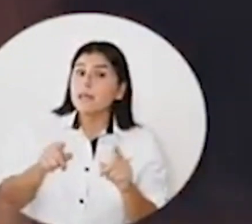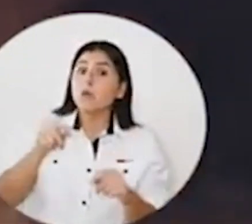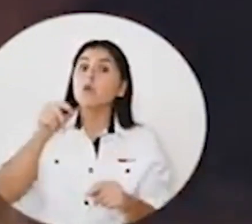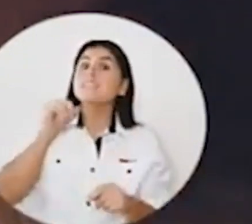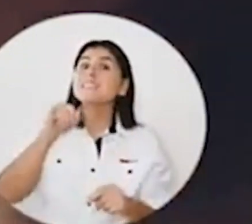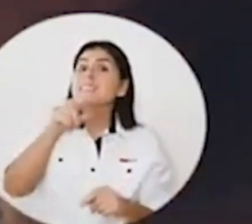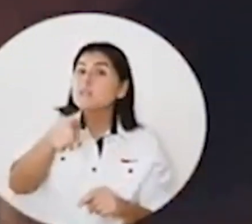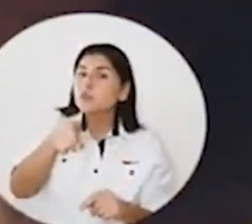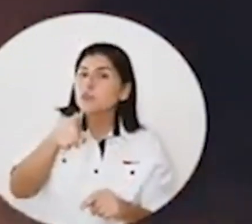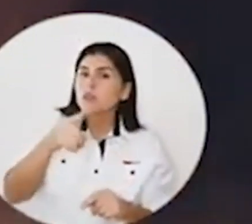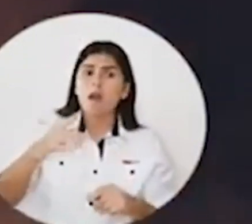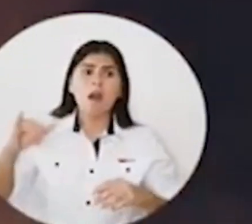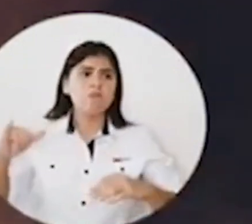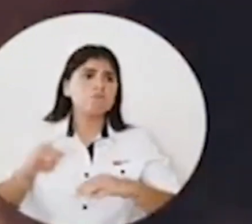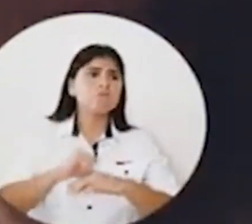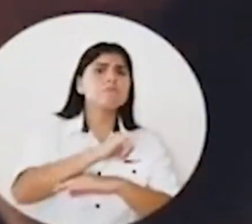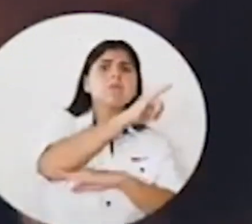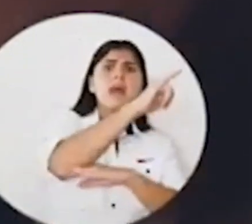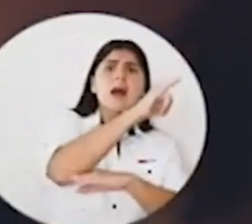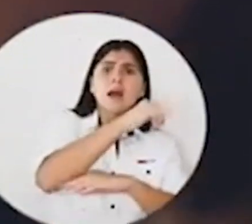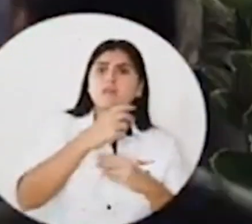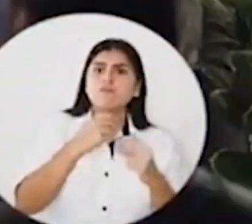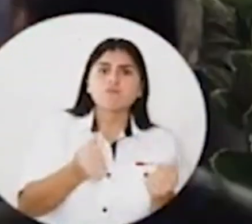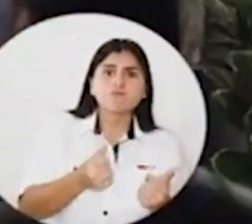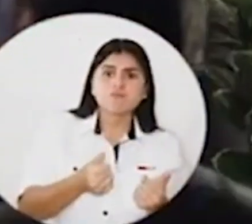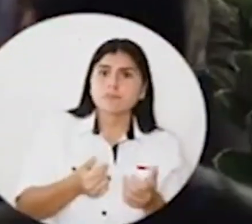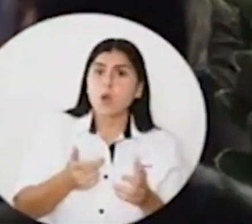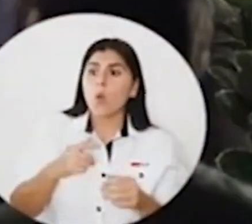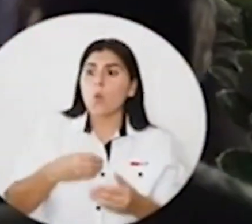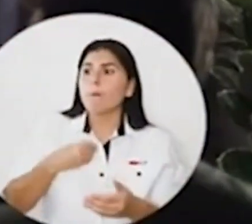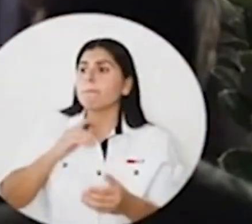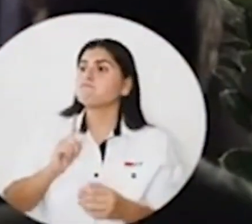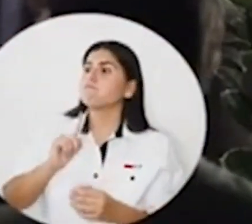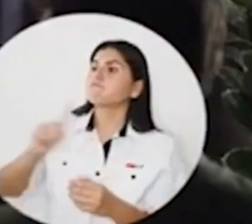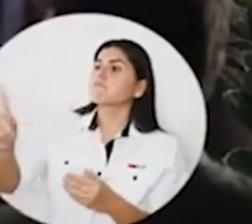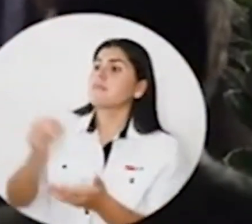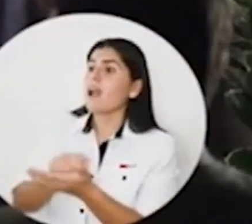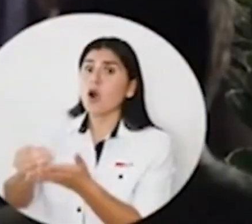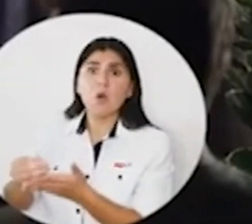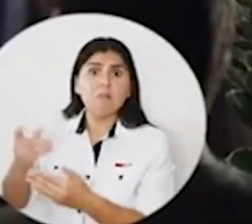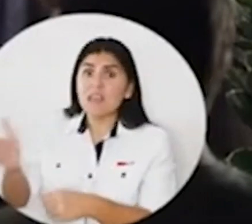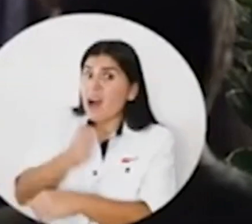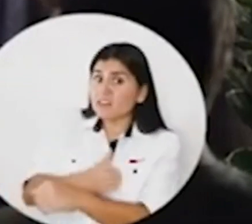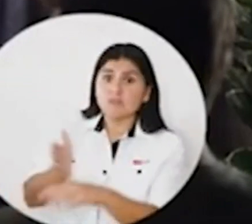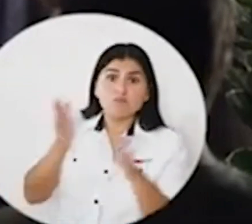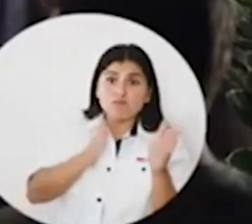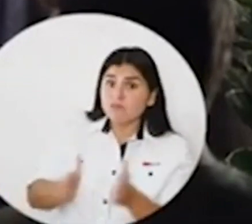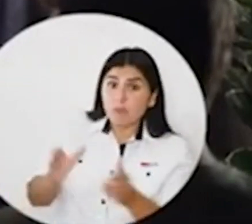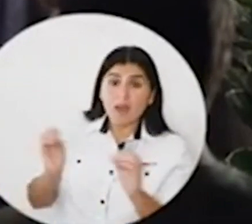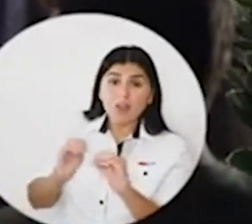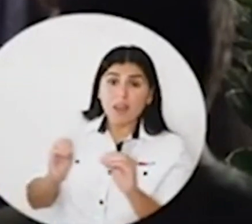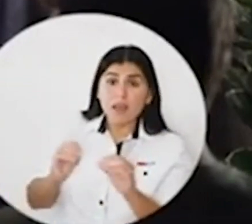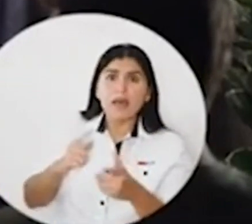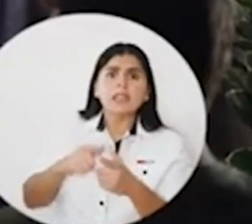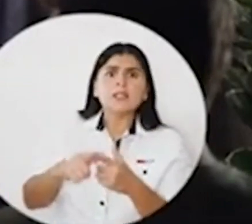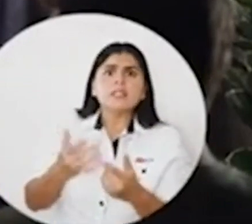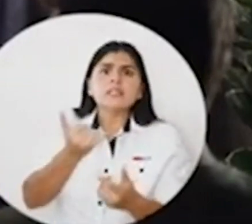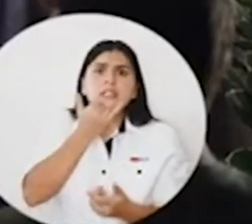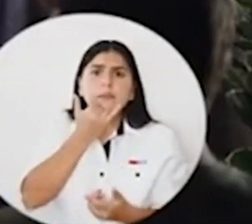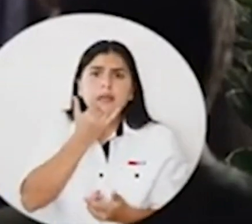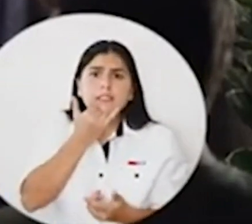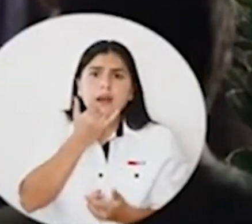Pero si usted hace un viaje impulsivo o quizás se va de compras sin haberlas